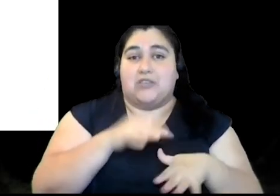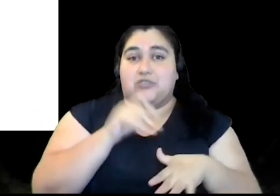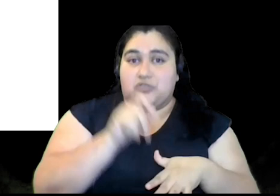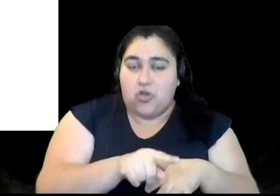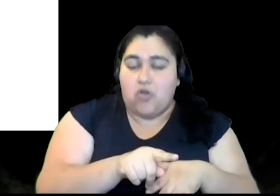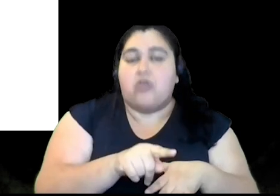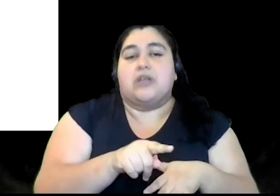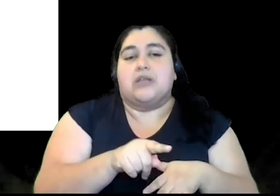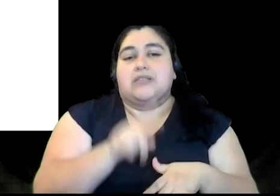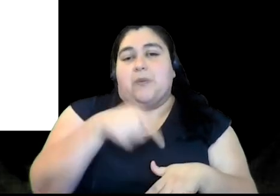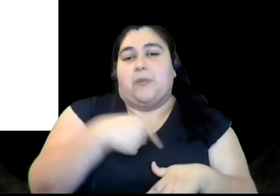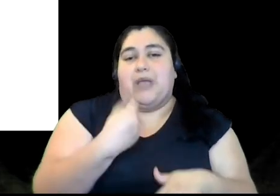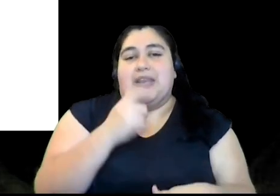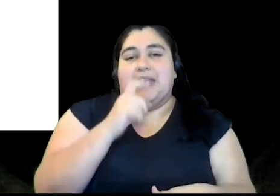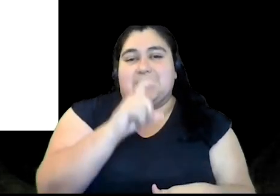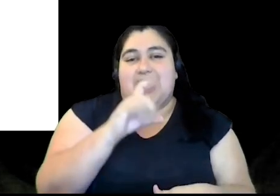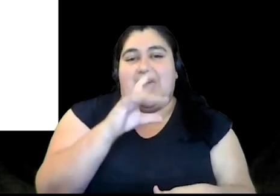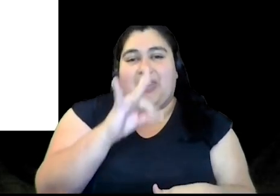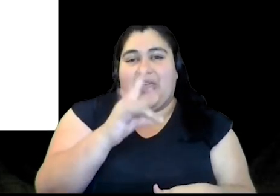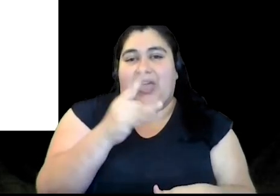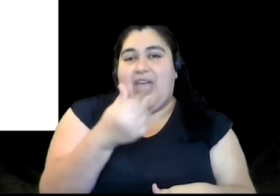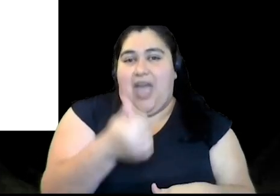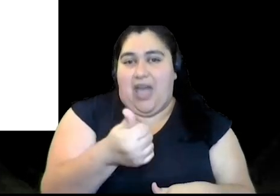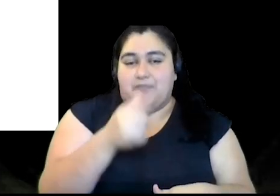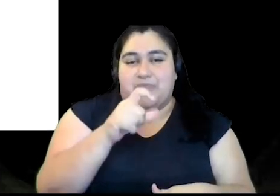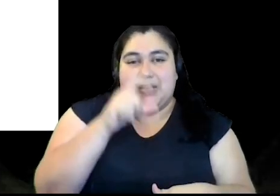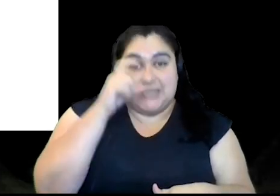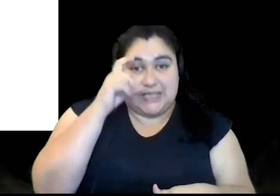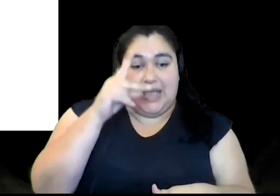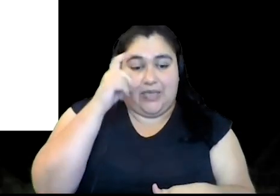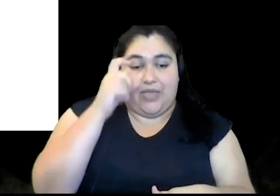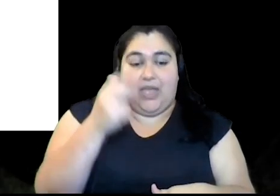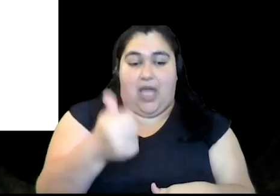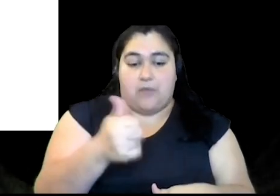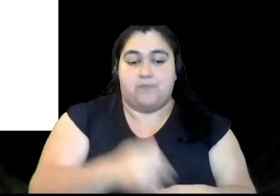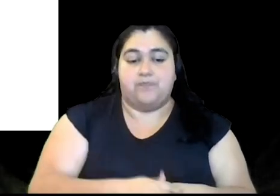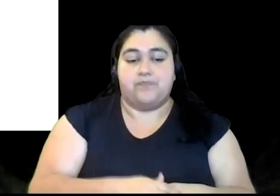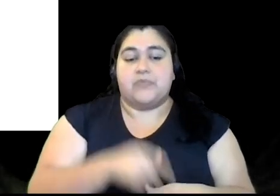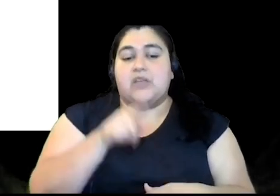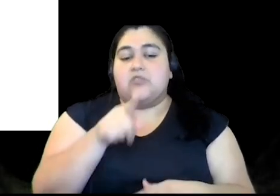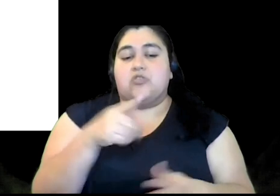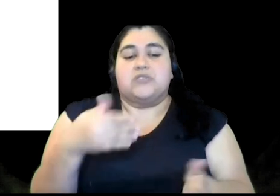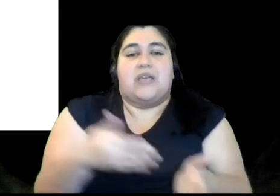ejemplo, con los CDR. Por eso los CDR en ganancias, la